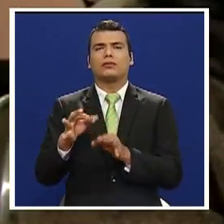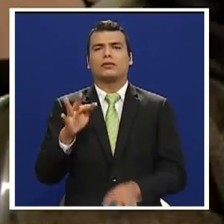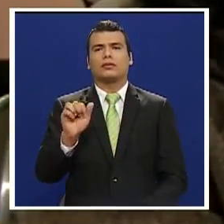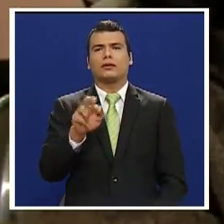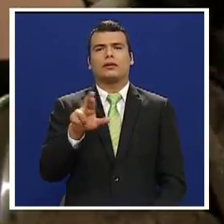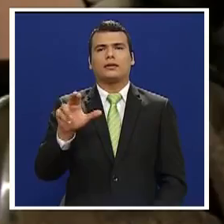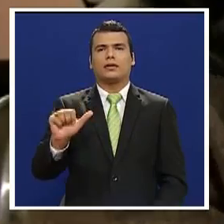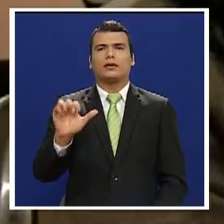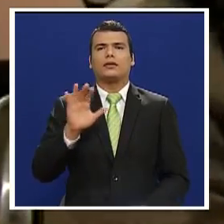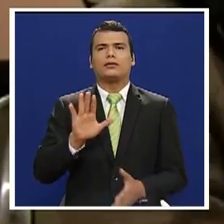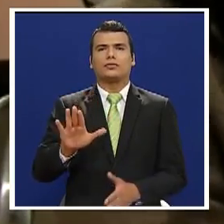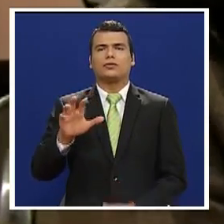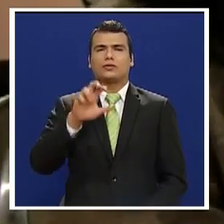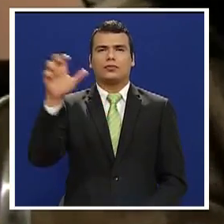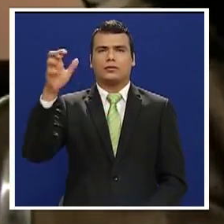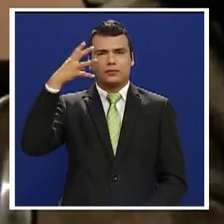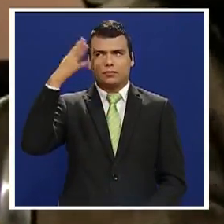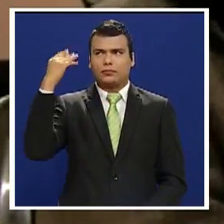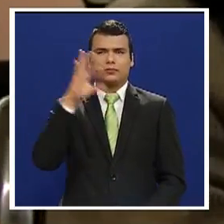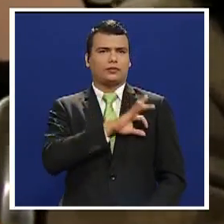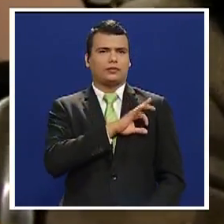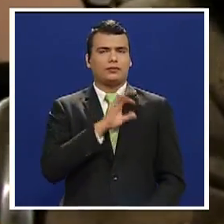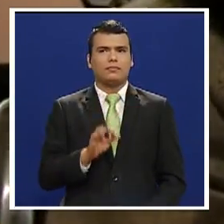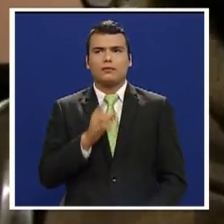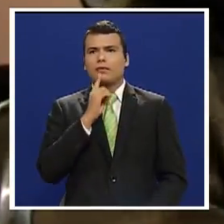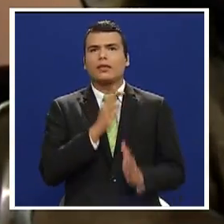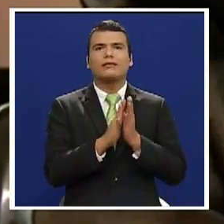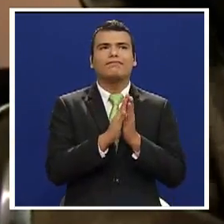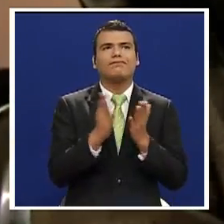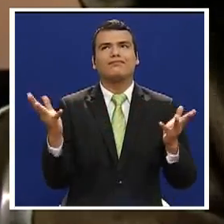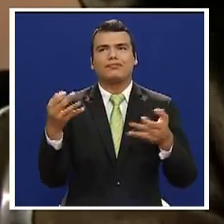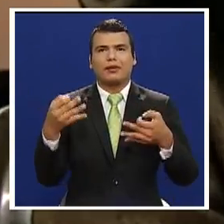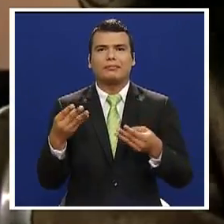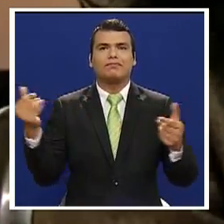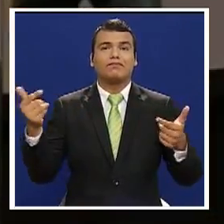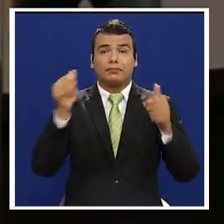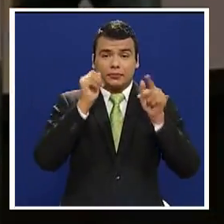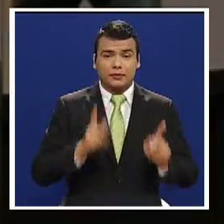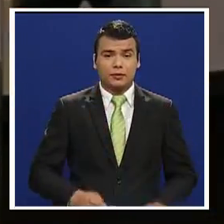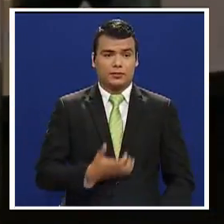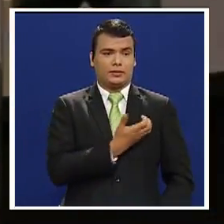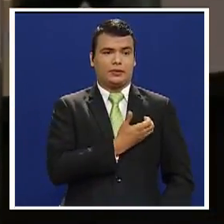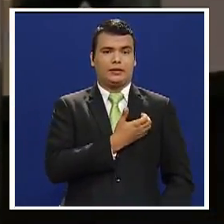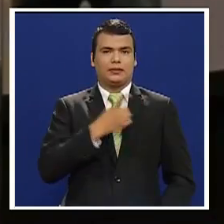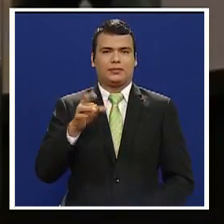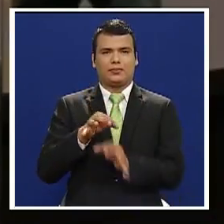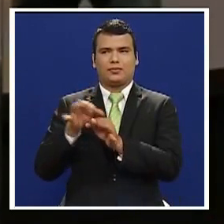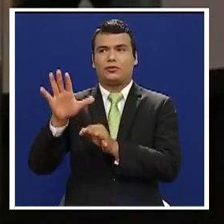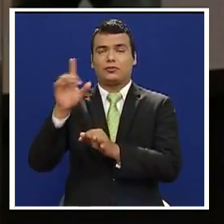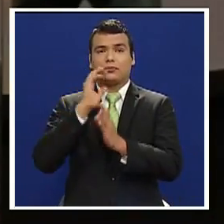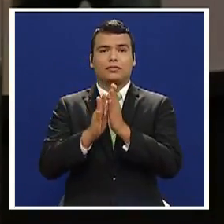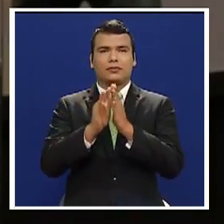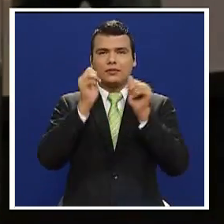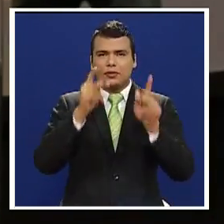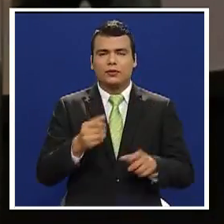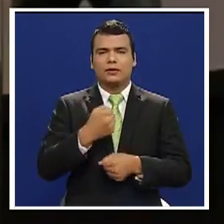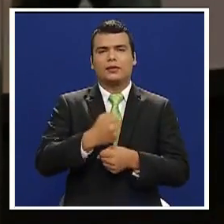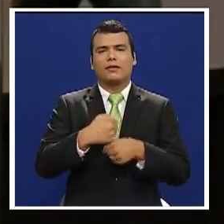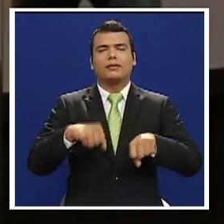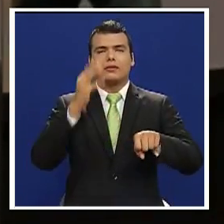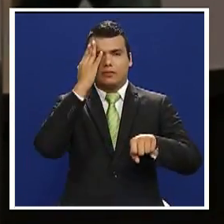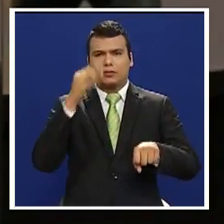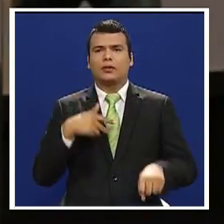6:34 a nivel nacional. Una de las principales noticias sigue siendo la desaparición de la periodista Salud Hernández. Las autoridades aún no tienen